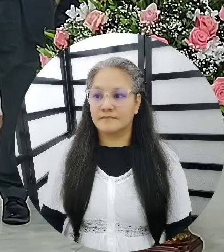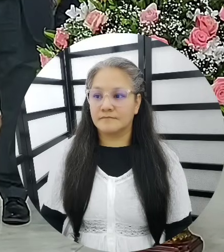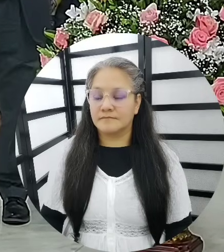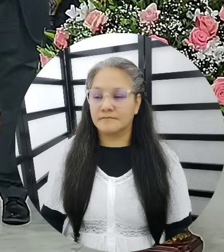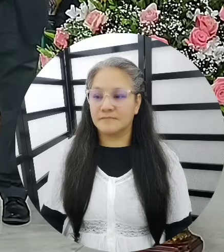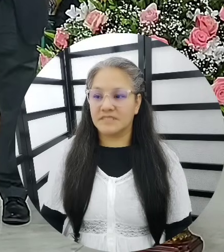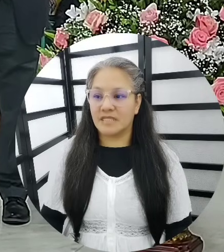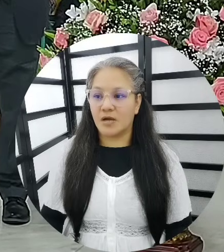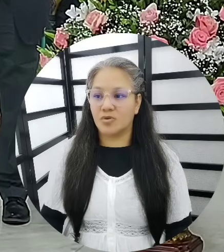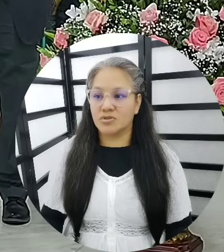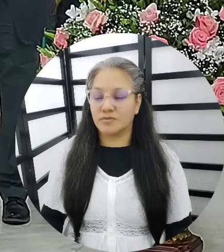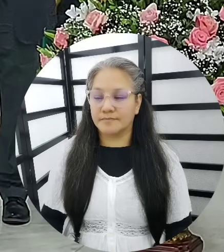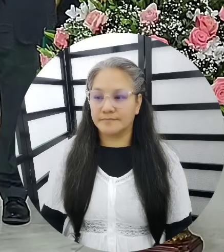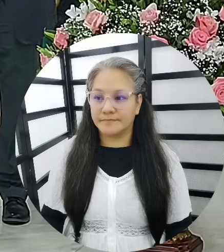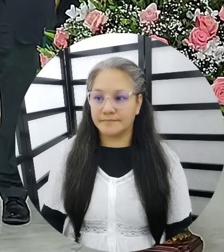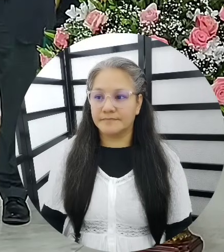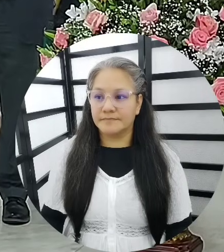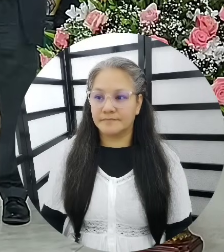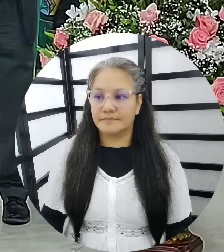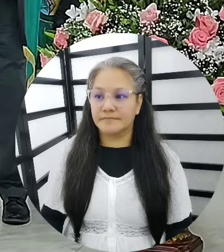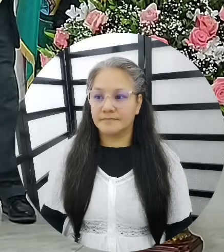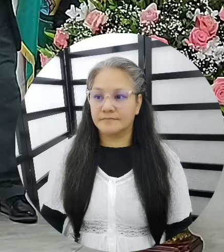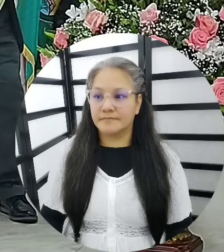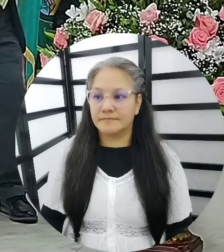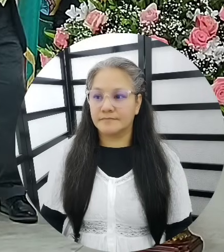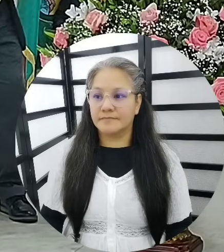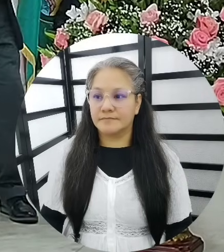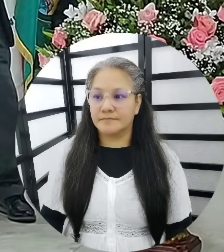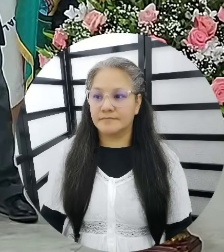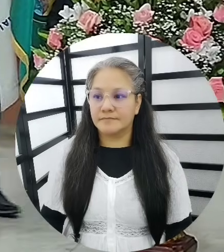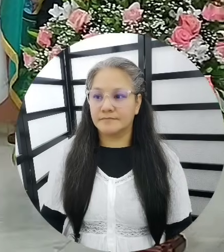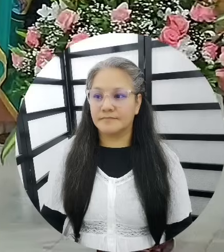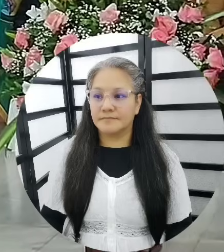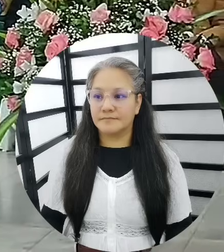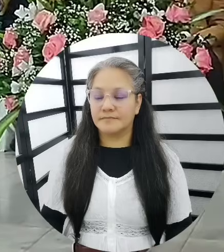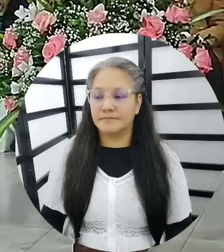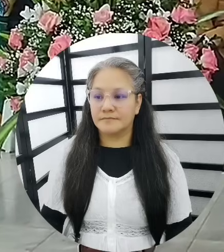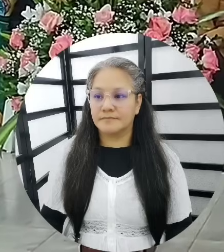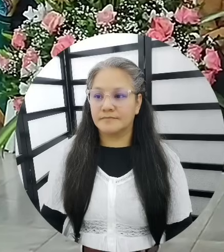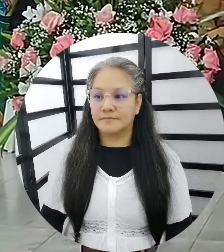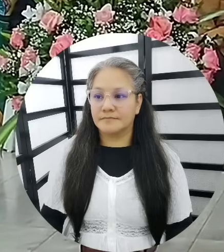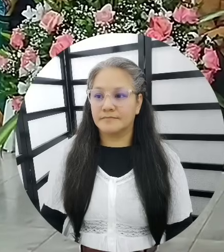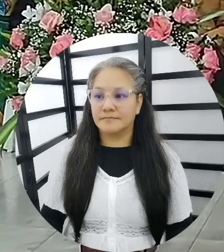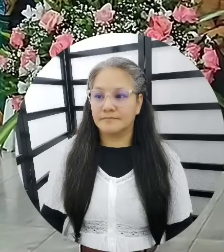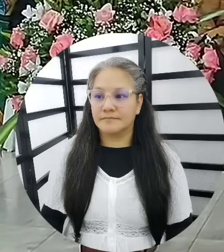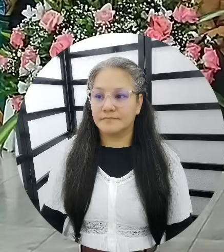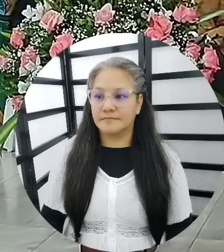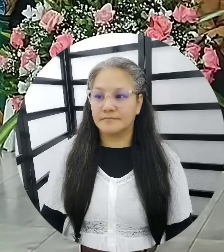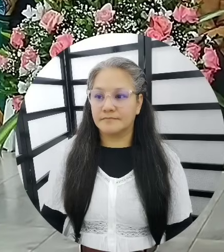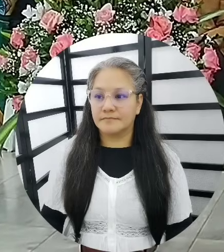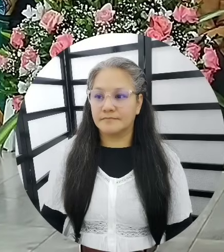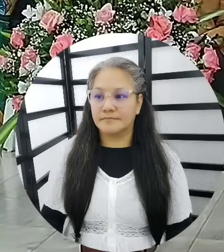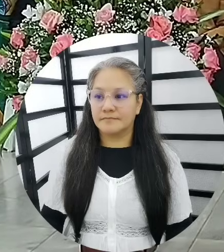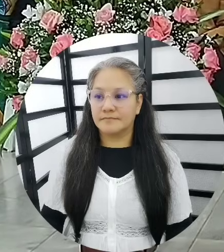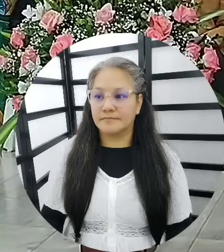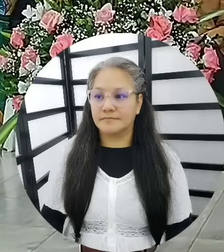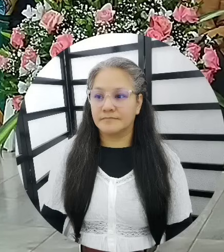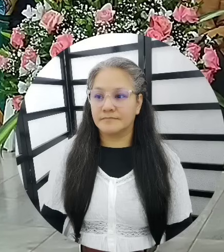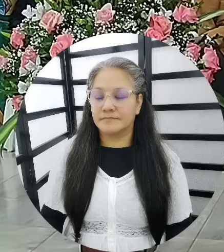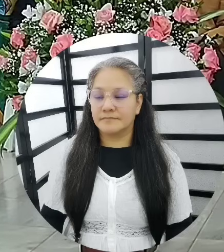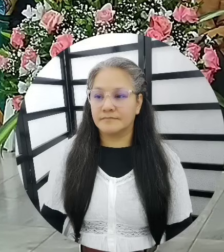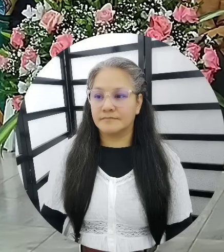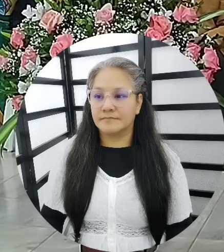Dios lo sacó de un lodo cenagoso, estaba en un fango, donde el fango es donde cae un animal, una